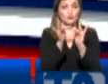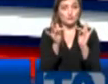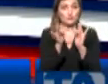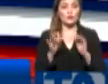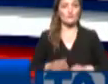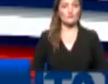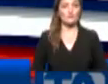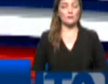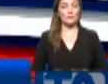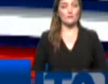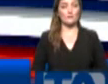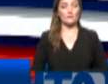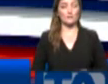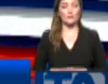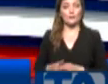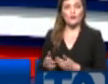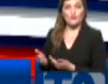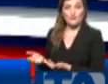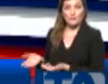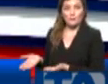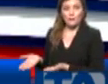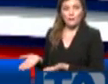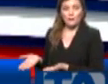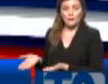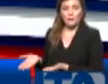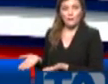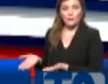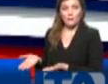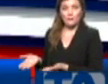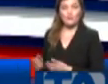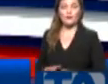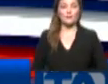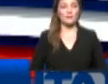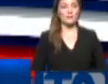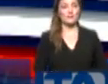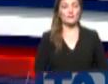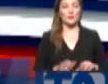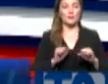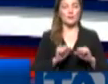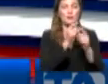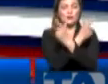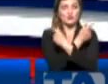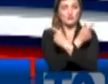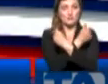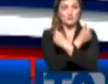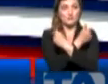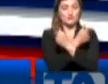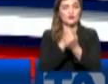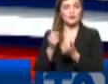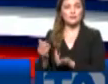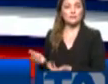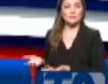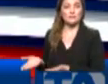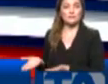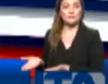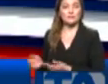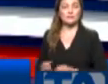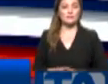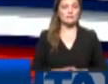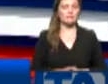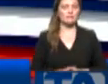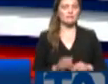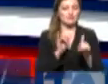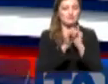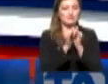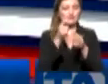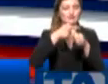contacto. Nuestra cuenta de correo electrónico de primera mano @teleamazonas.com, también nuestra cuenta de Twitter @24horasUIO y por